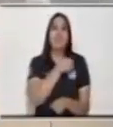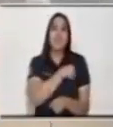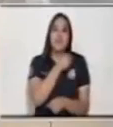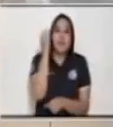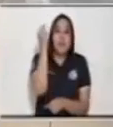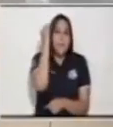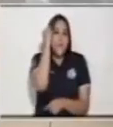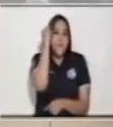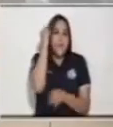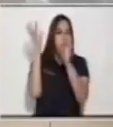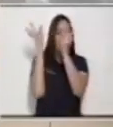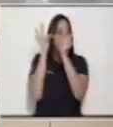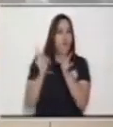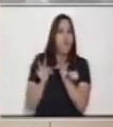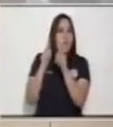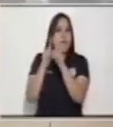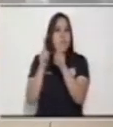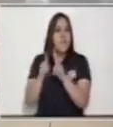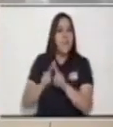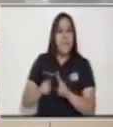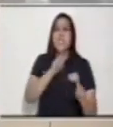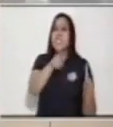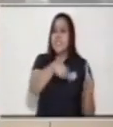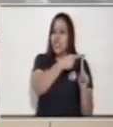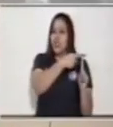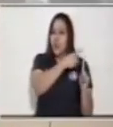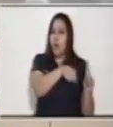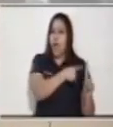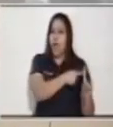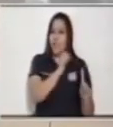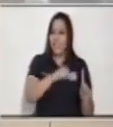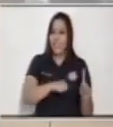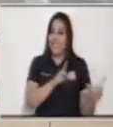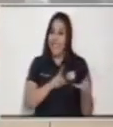formas diferentes de solucionar esta suma. ¿Están listos?